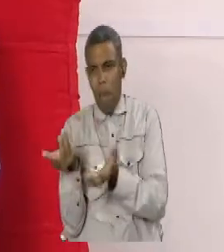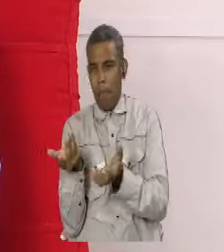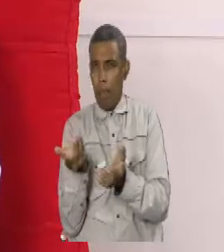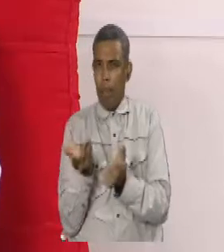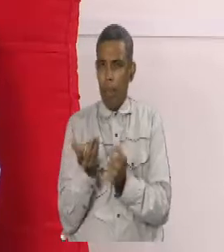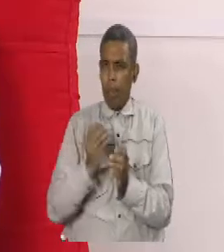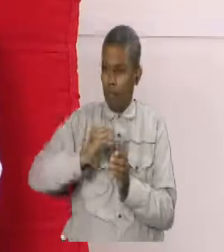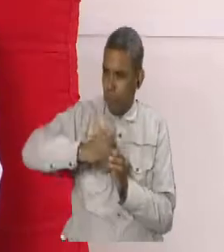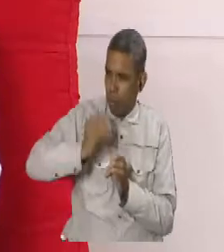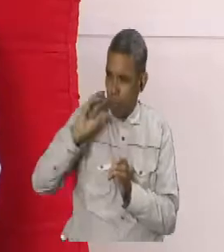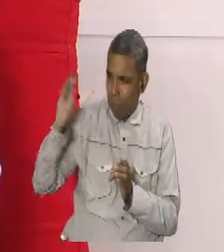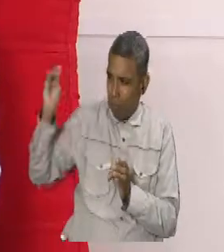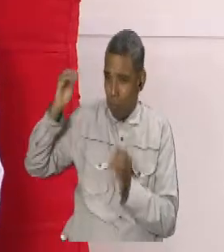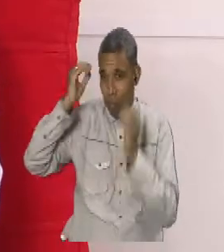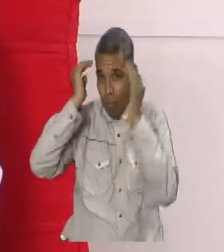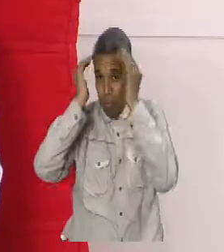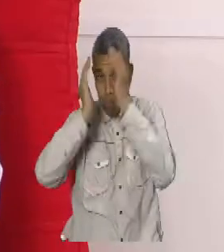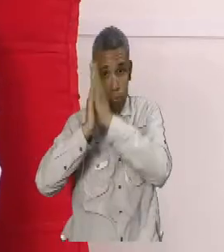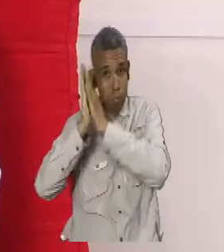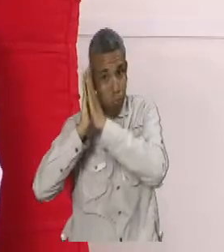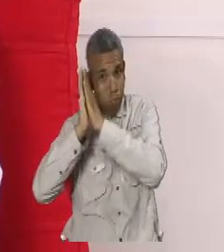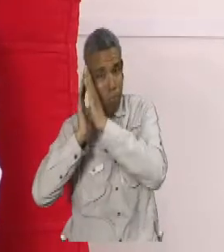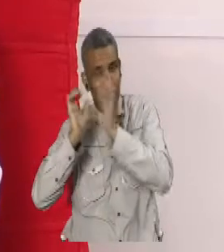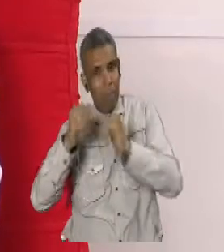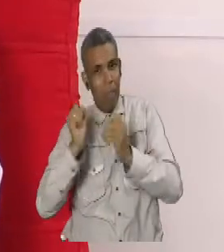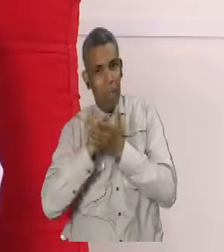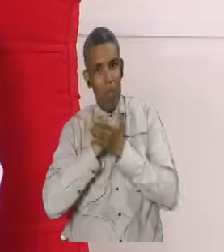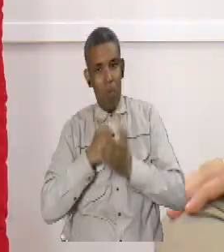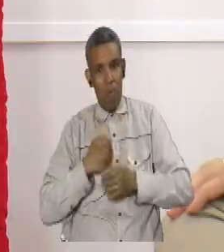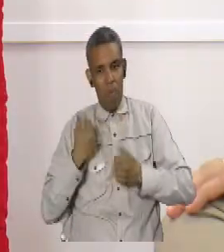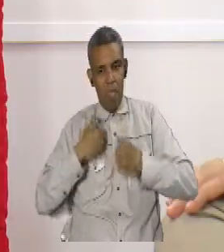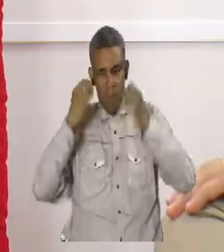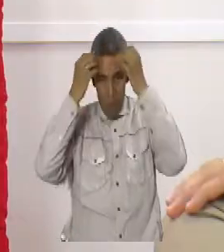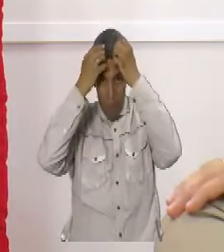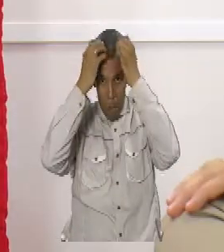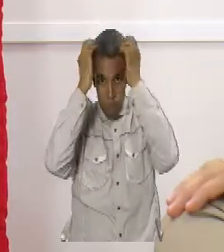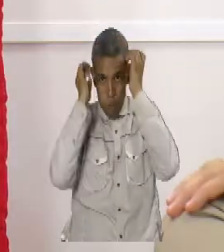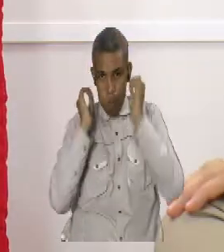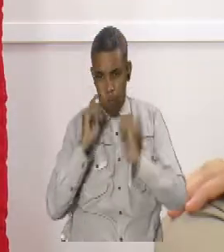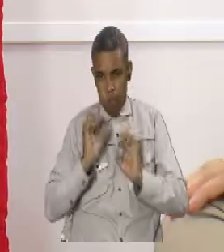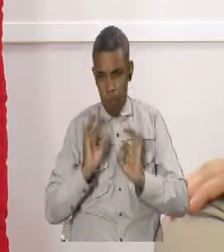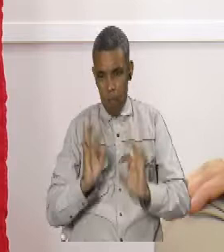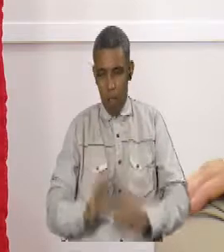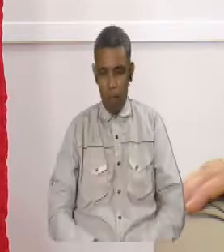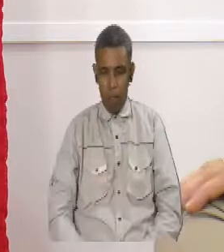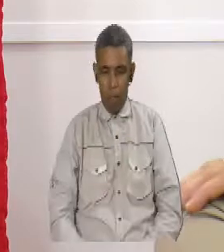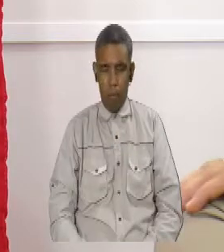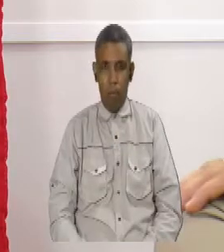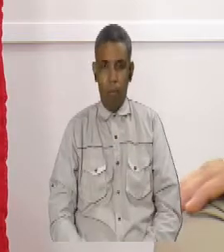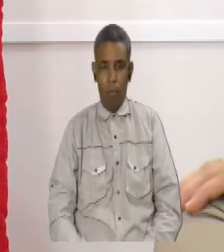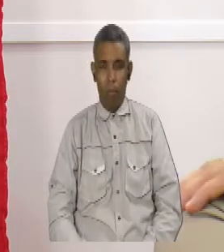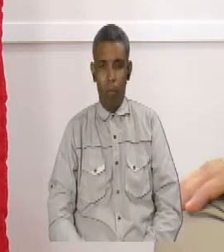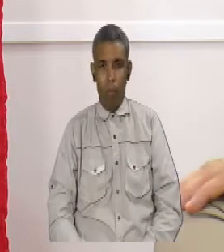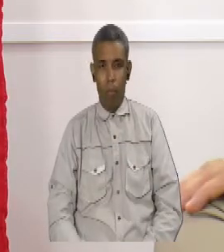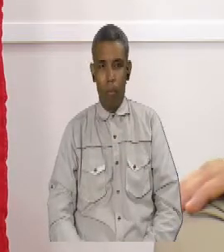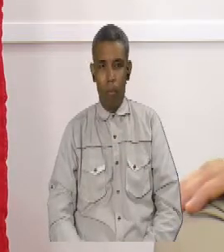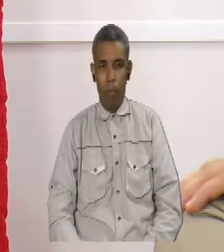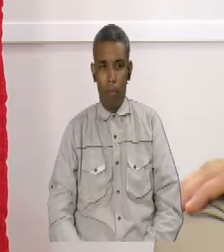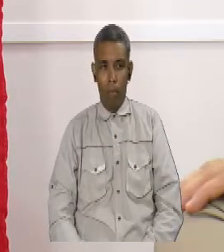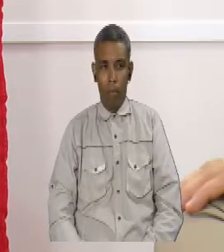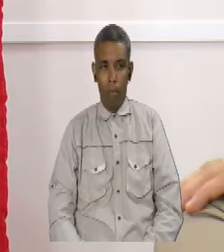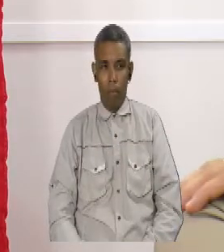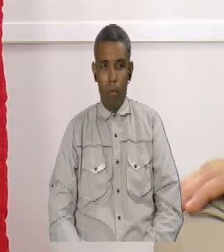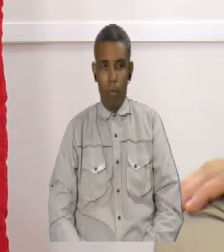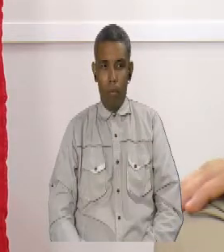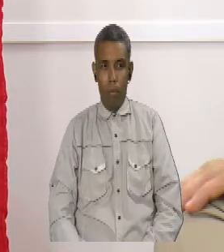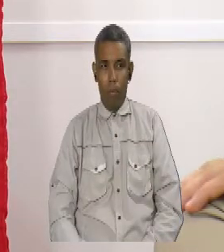tener una salida de cabello más rápida. Perfecto, doctor. Hablemos o enumeremos formas de prevención para